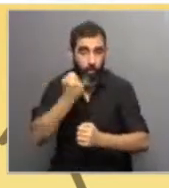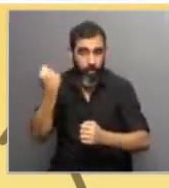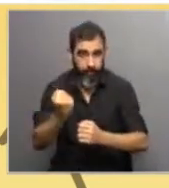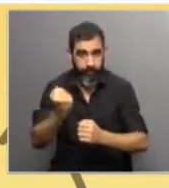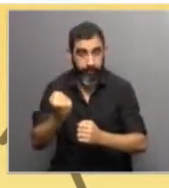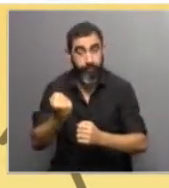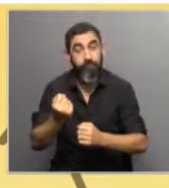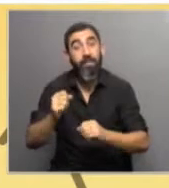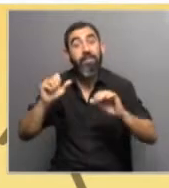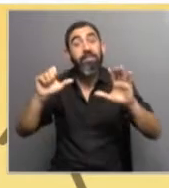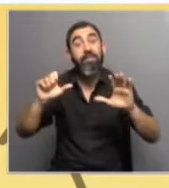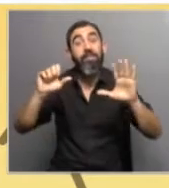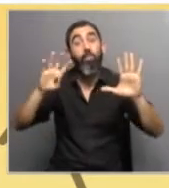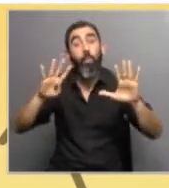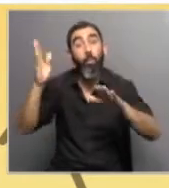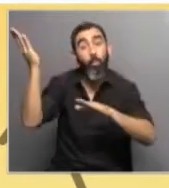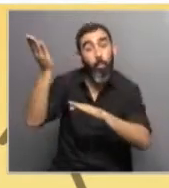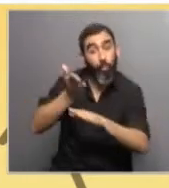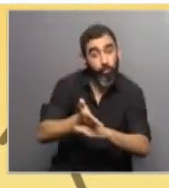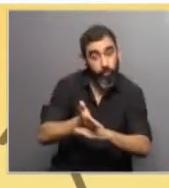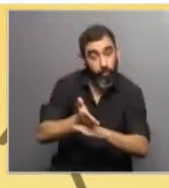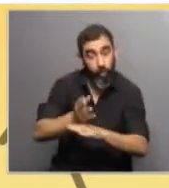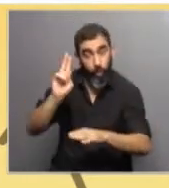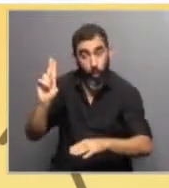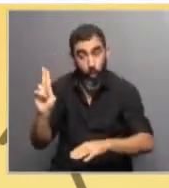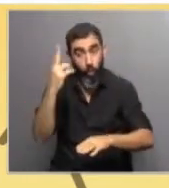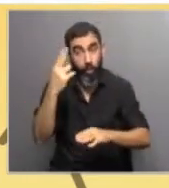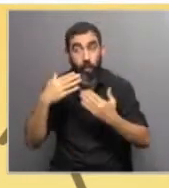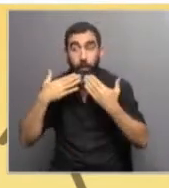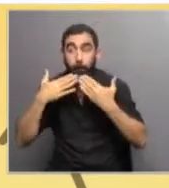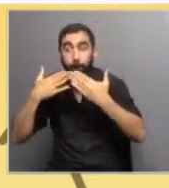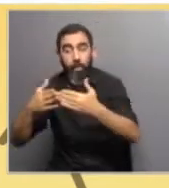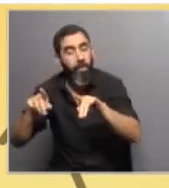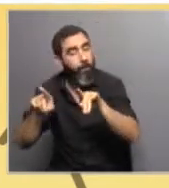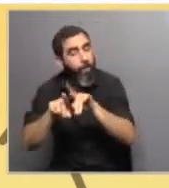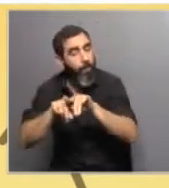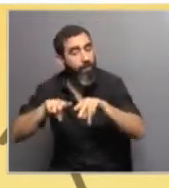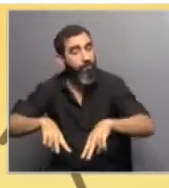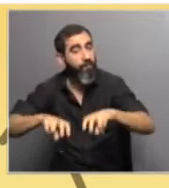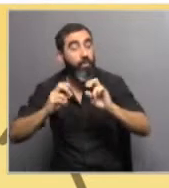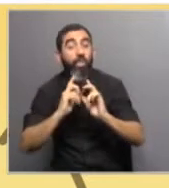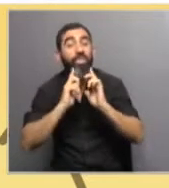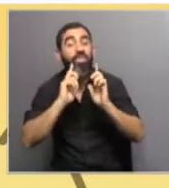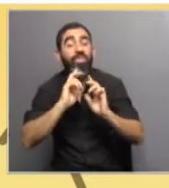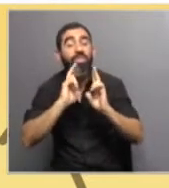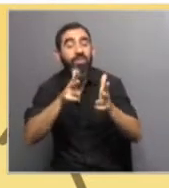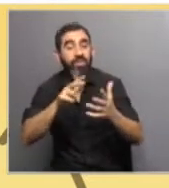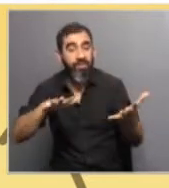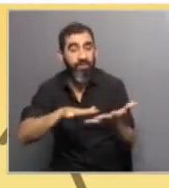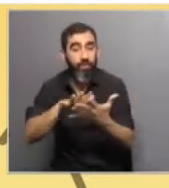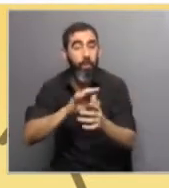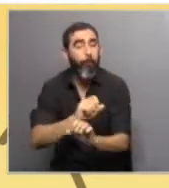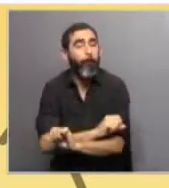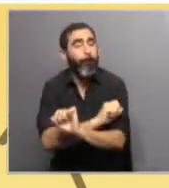Además, un 69% de los uruguayos consultados por el mismo estudio considera que la situación será aún